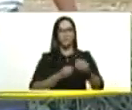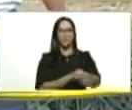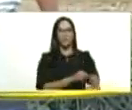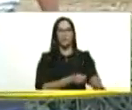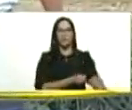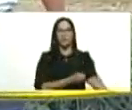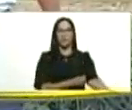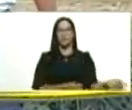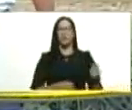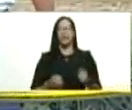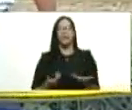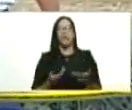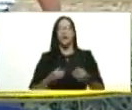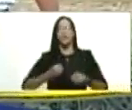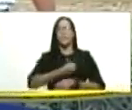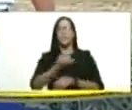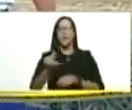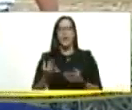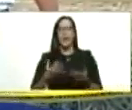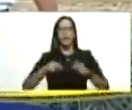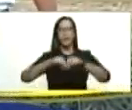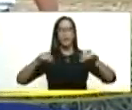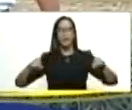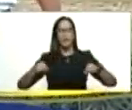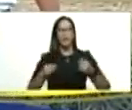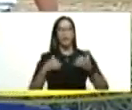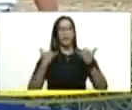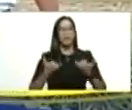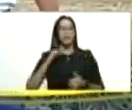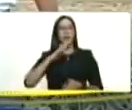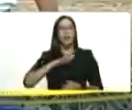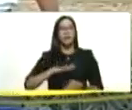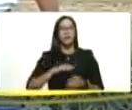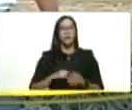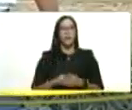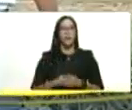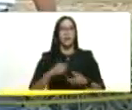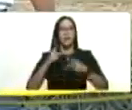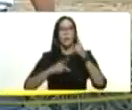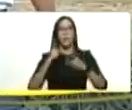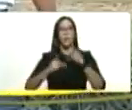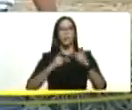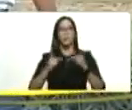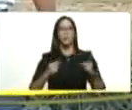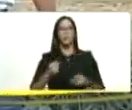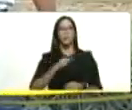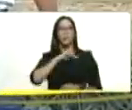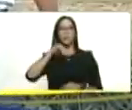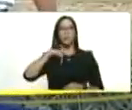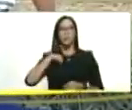sembrado una hectárea de terreno a la cual ya estamos en plena producción. Nosotros